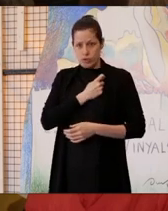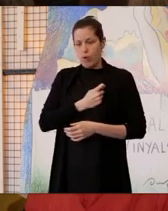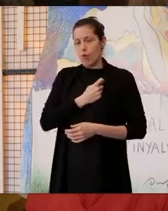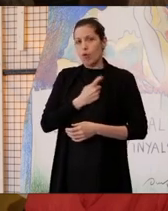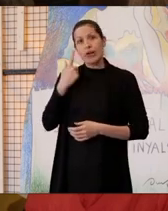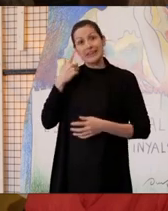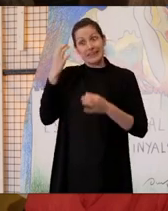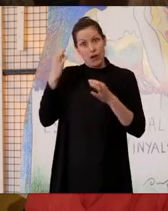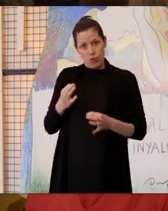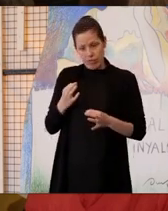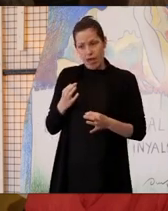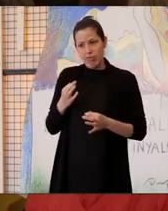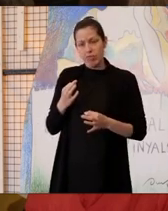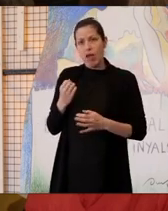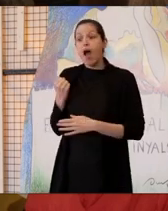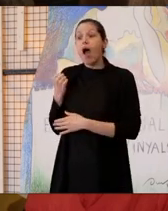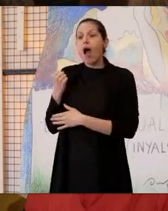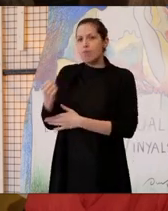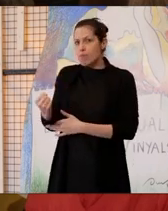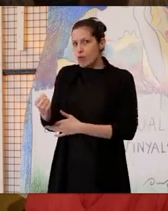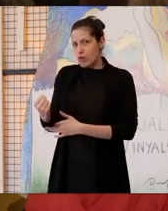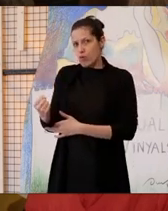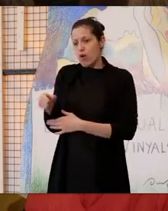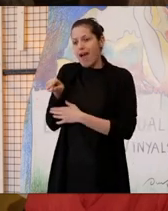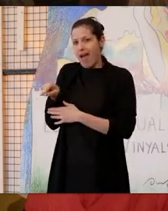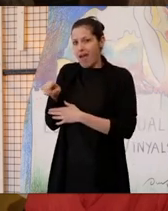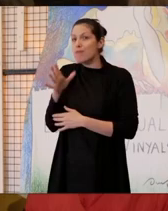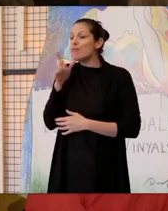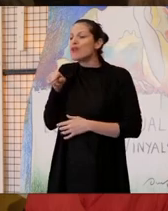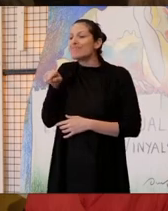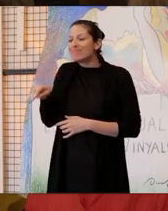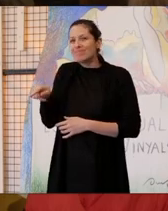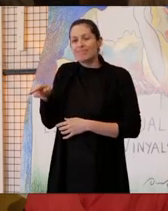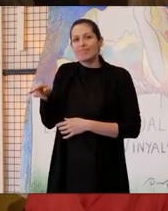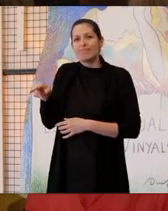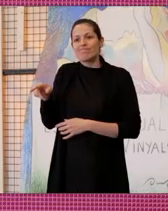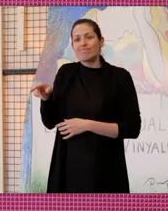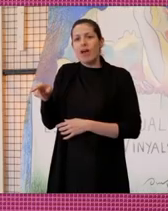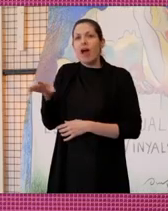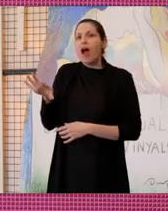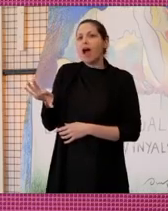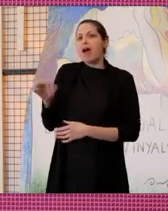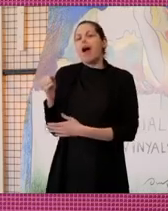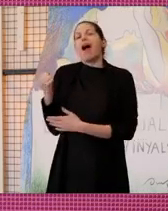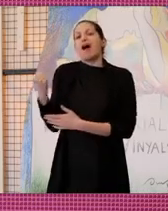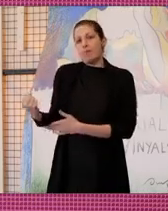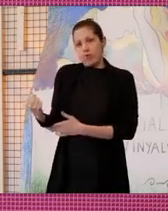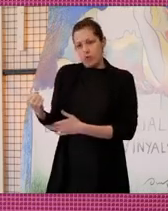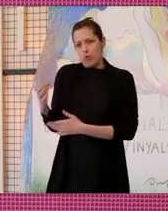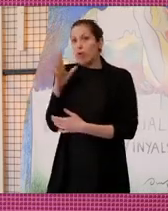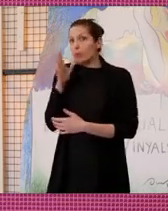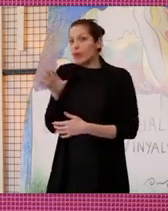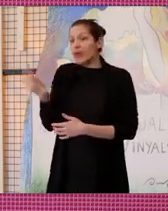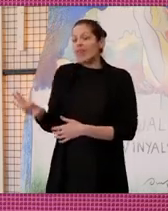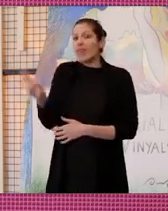en la que se decidió en la que se definió que las violaciones y los ataques sexuales contra